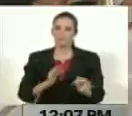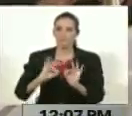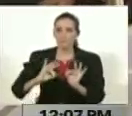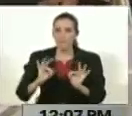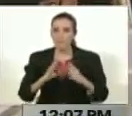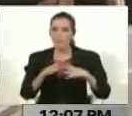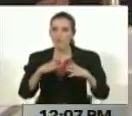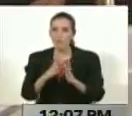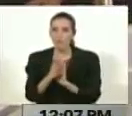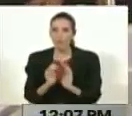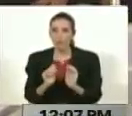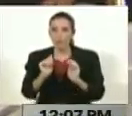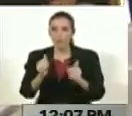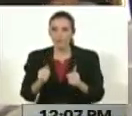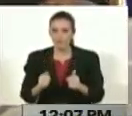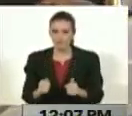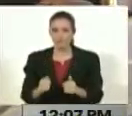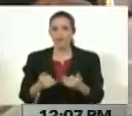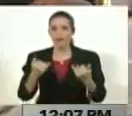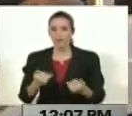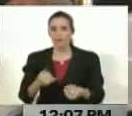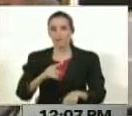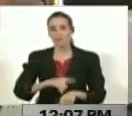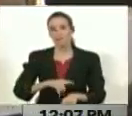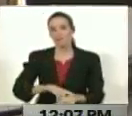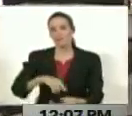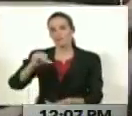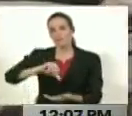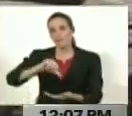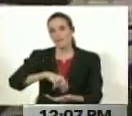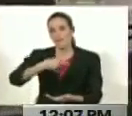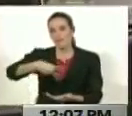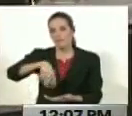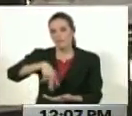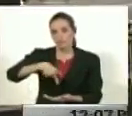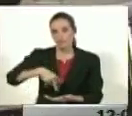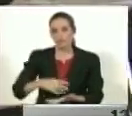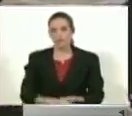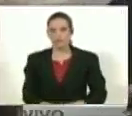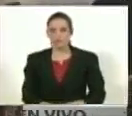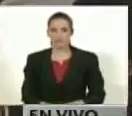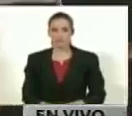todo entonces para arrancar la hora de la salsa.